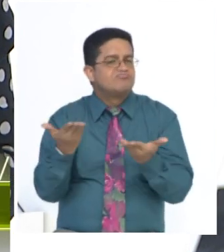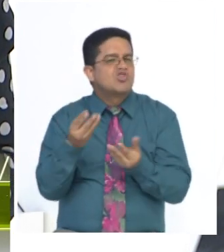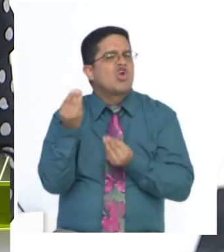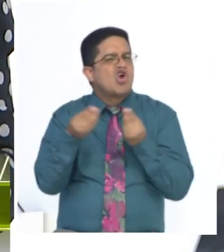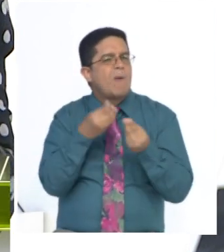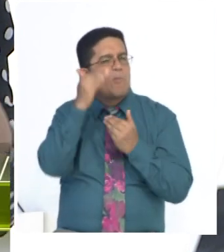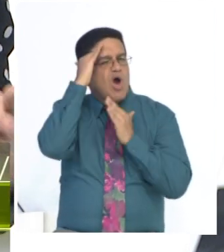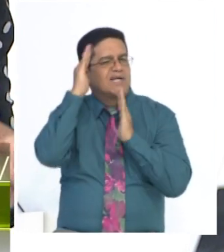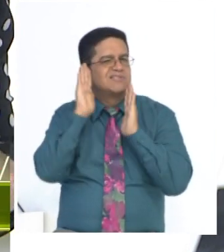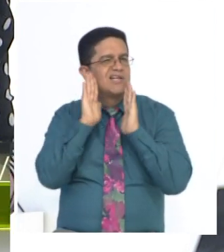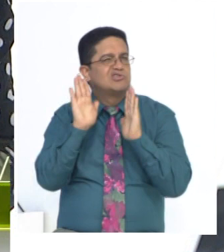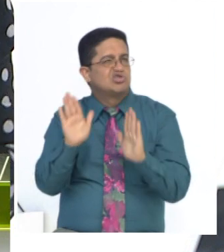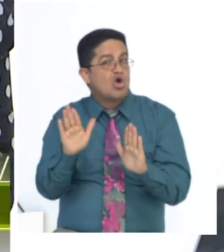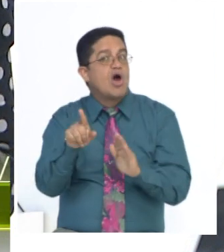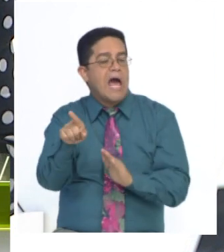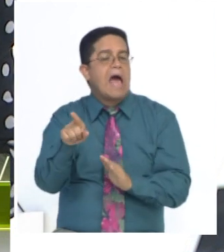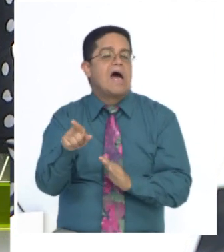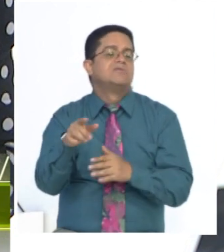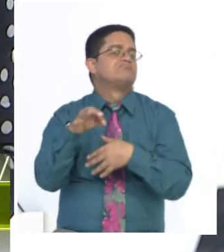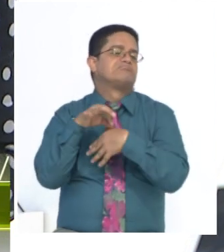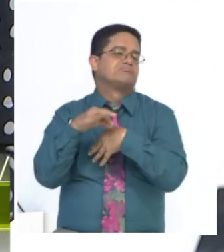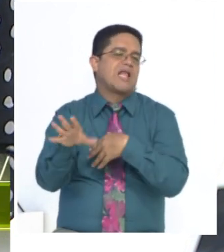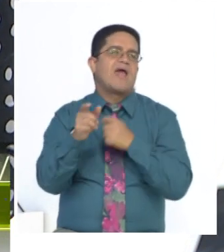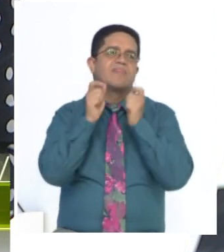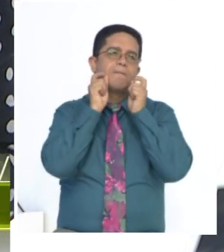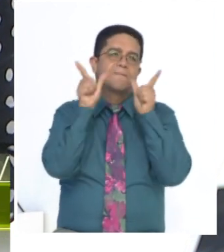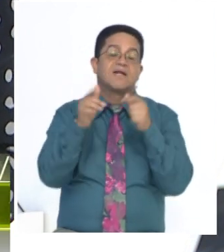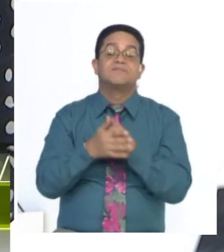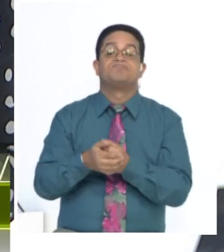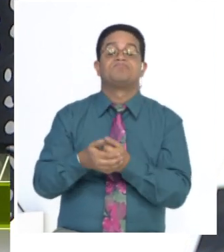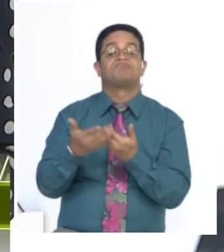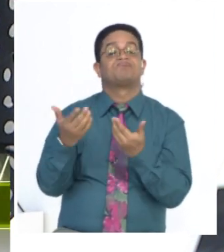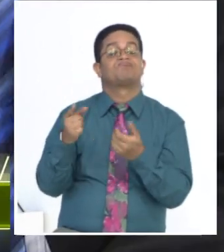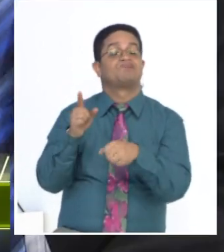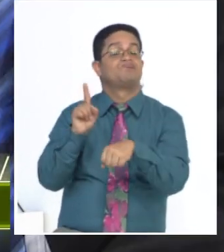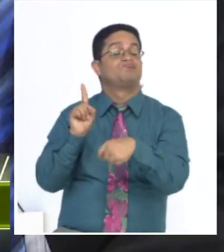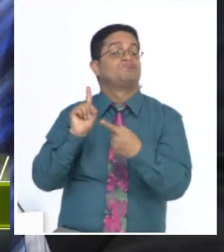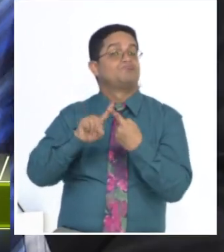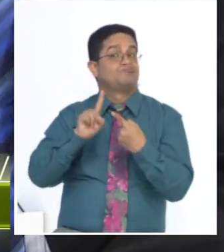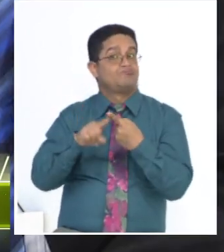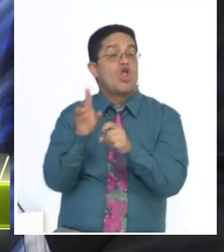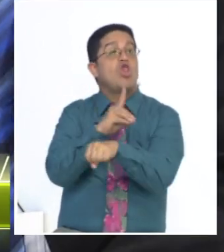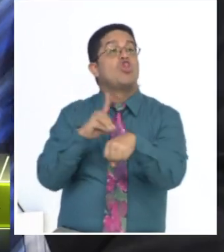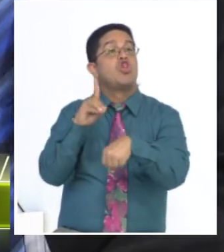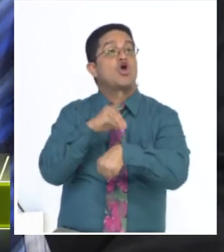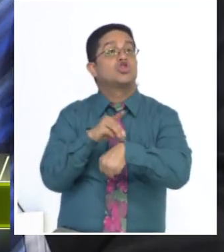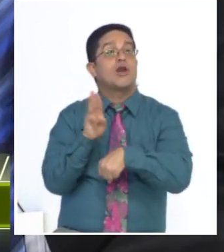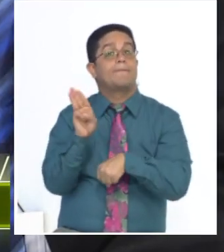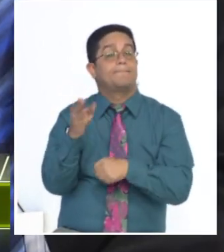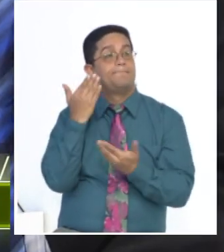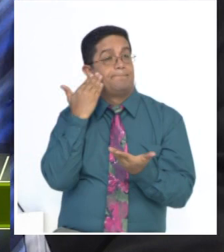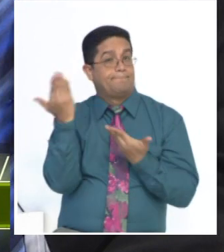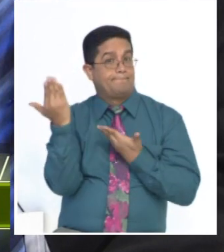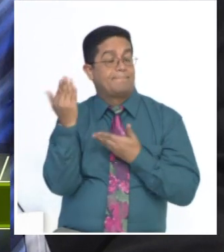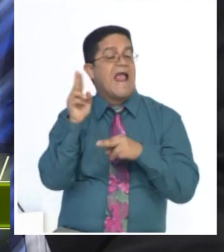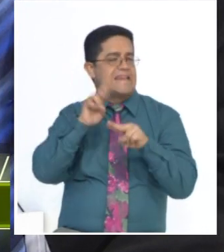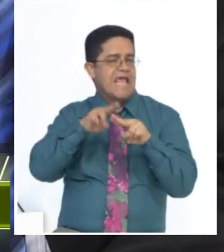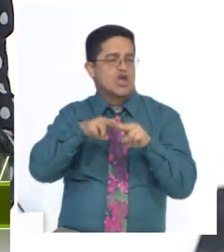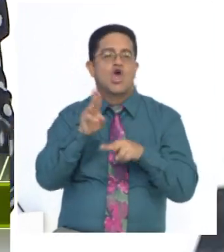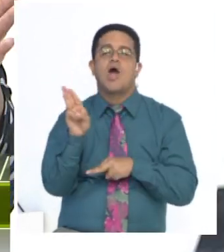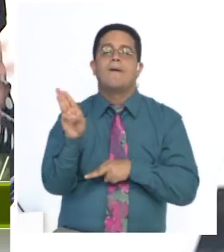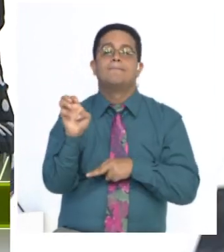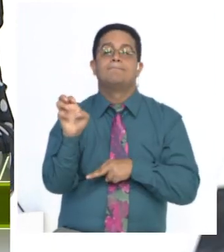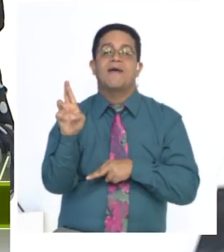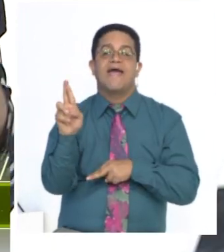de su procedimiento quirúrgico. Nos sigue acompañando Adams Pernalete y también Pedro Sánchez, quien es anestesiólogo.